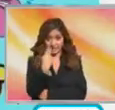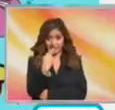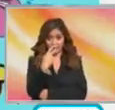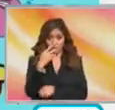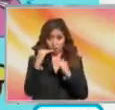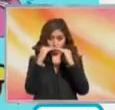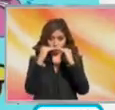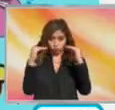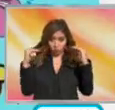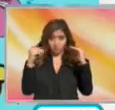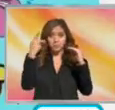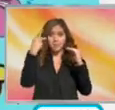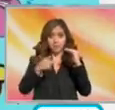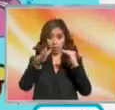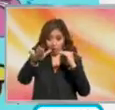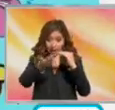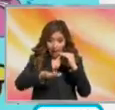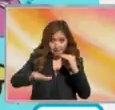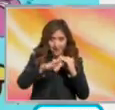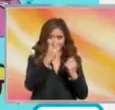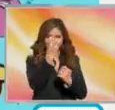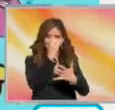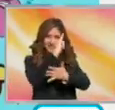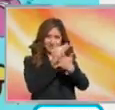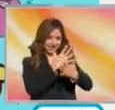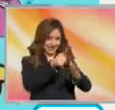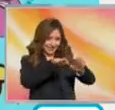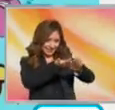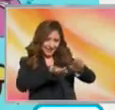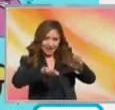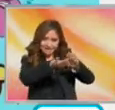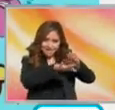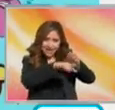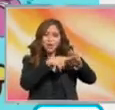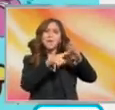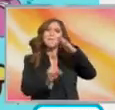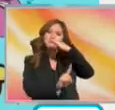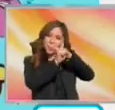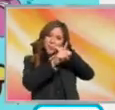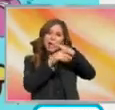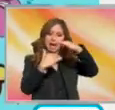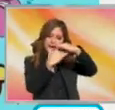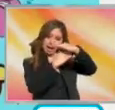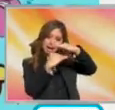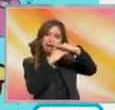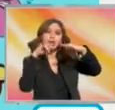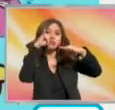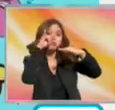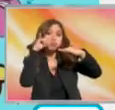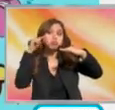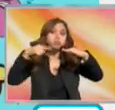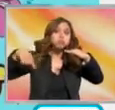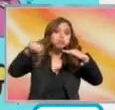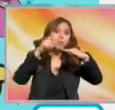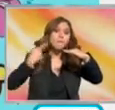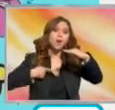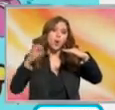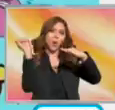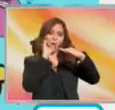equilibrio. Pero todo eso está abajo, nadie lo ve. Claro. Solamente los que están en el negocio son los que